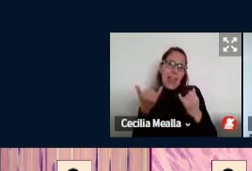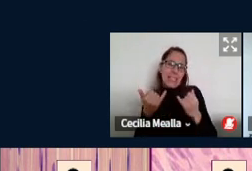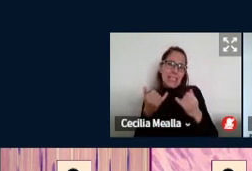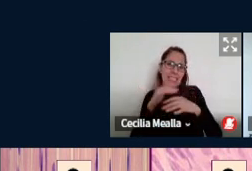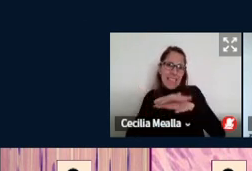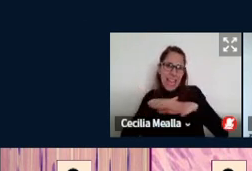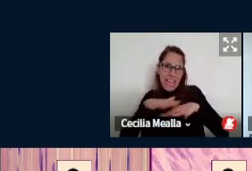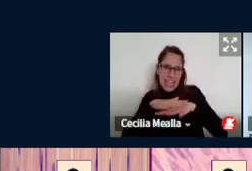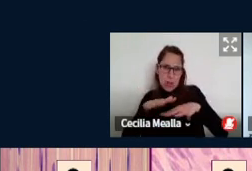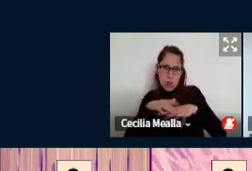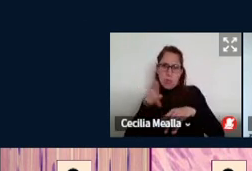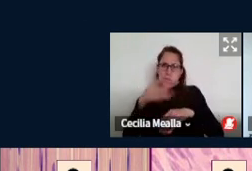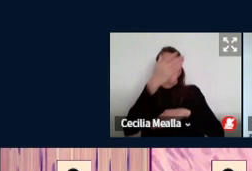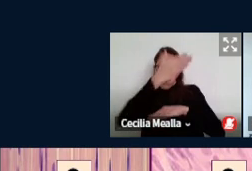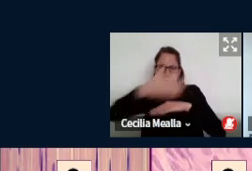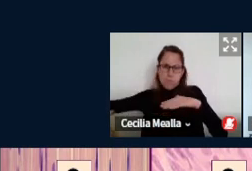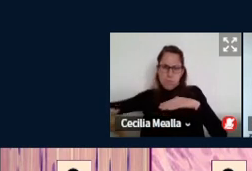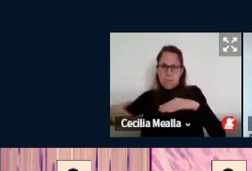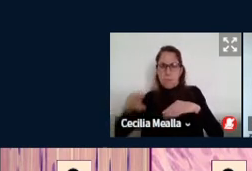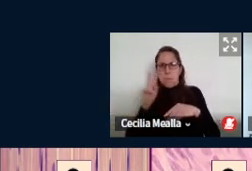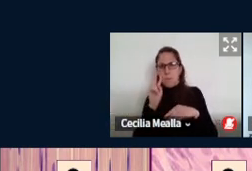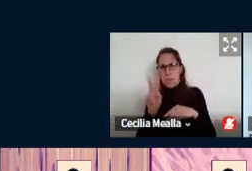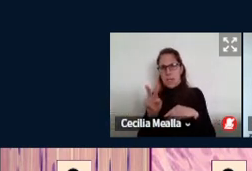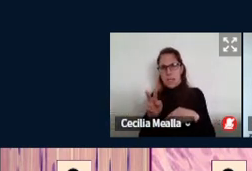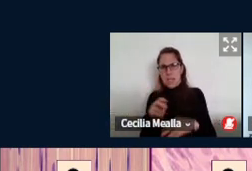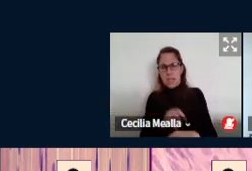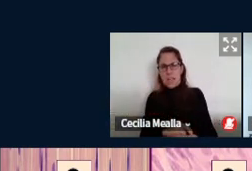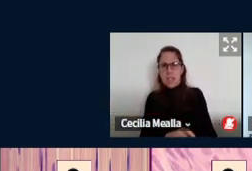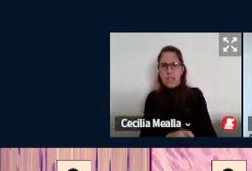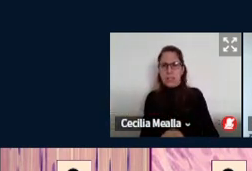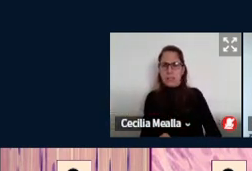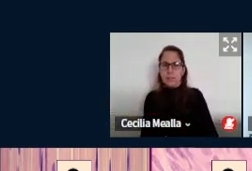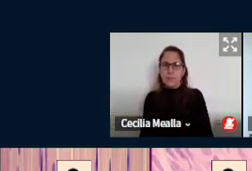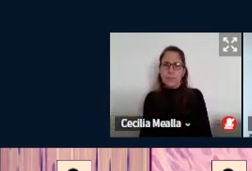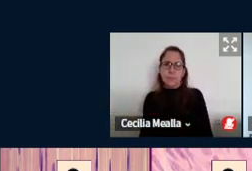tejido, con corte que se ven